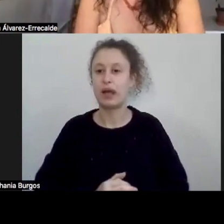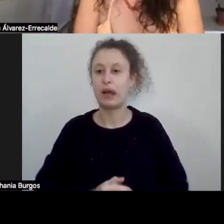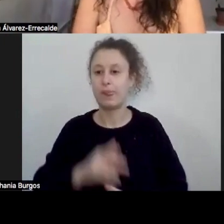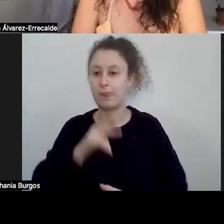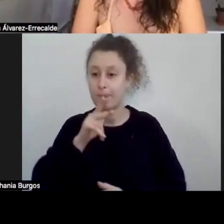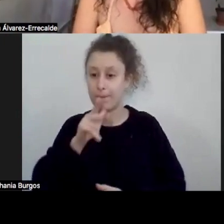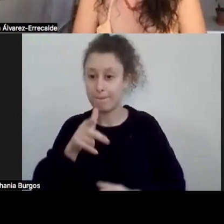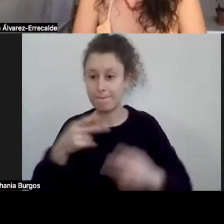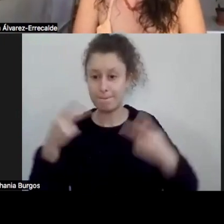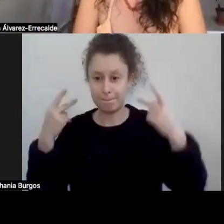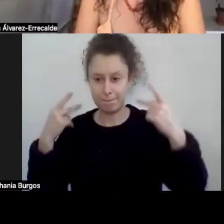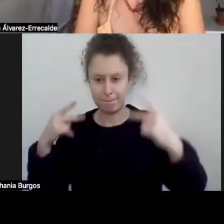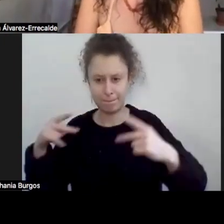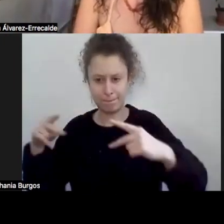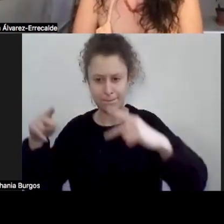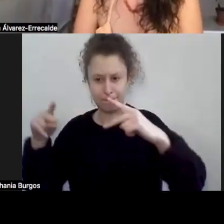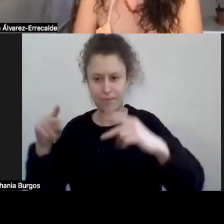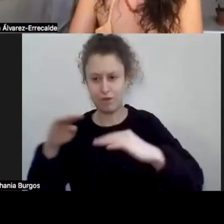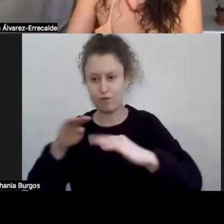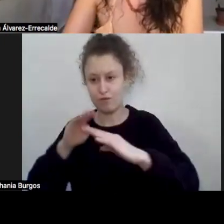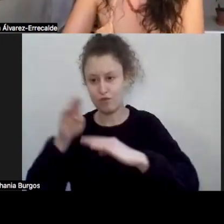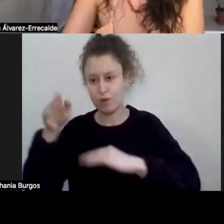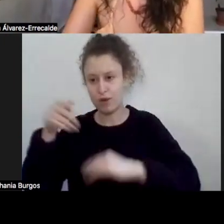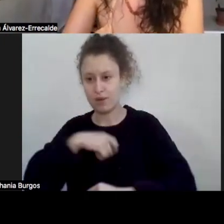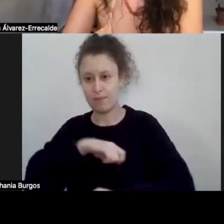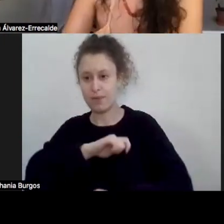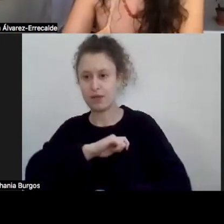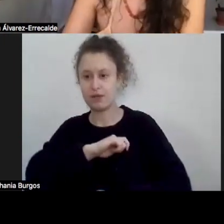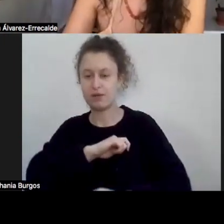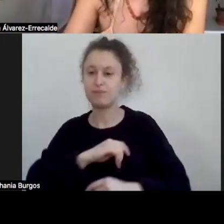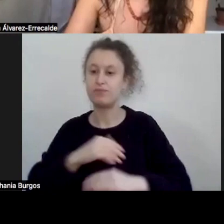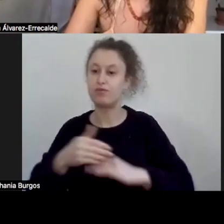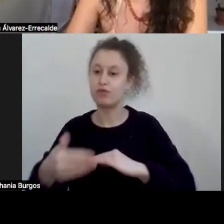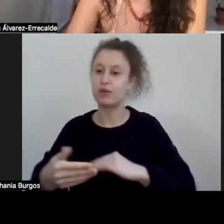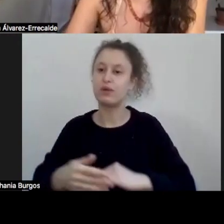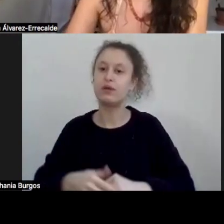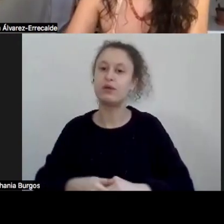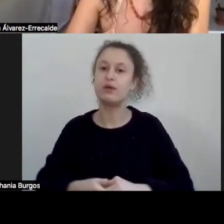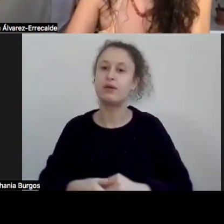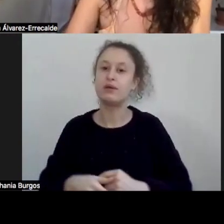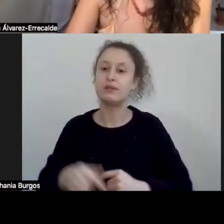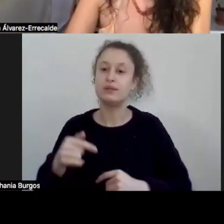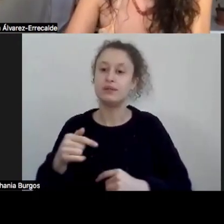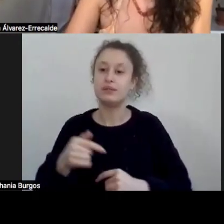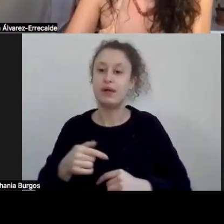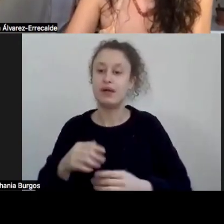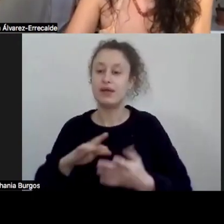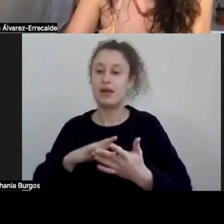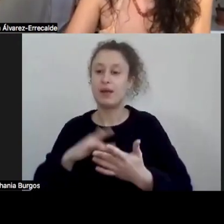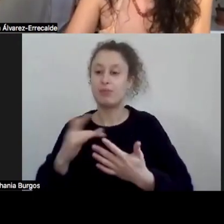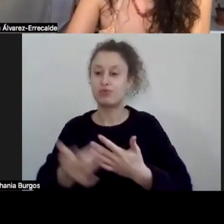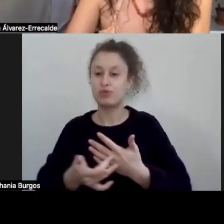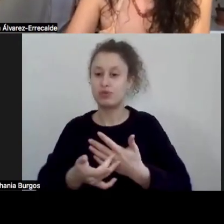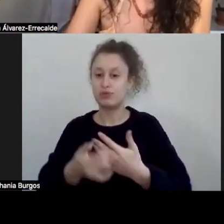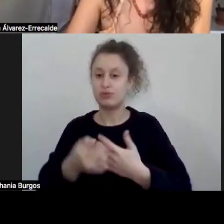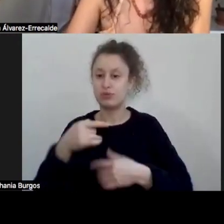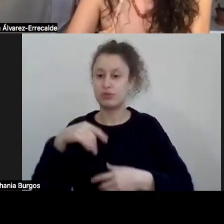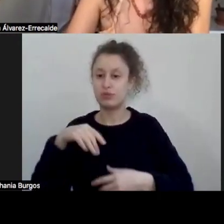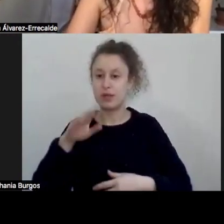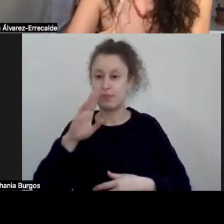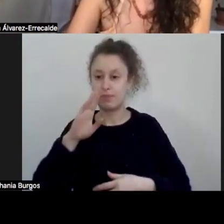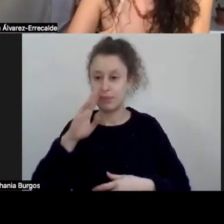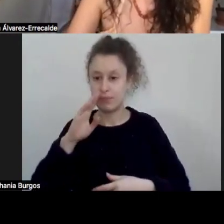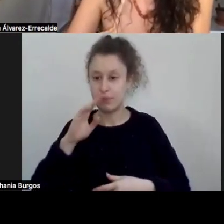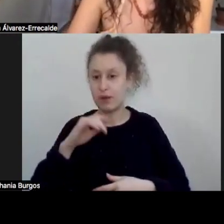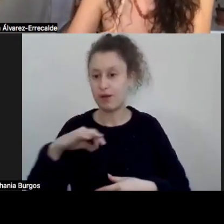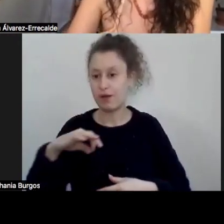es una señora que en el momento en el que hice el proyecto estaba viviendo sola, eh, porque es otra de las